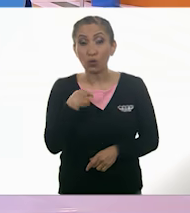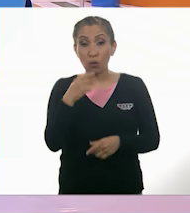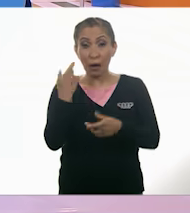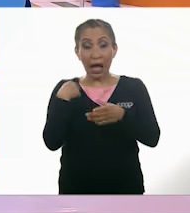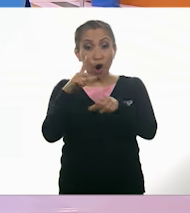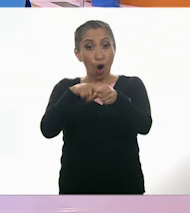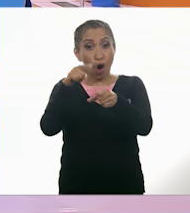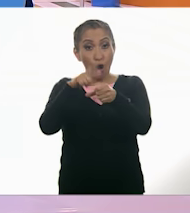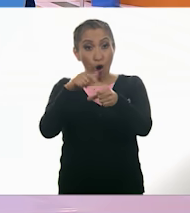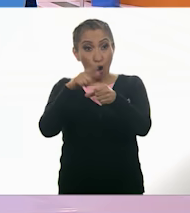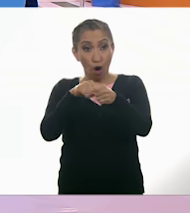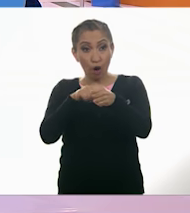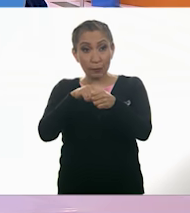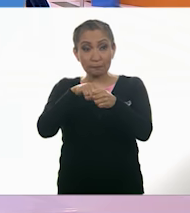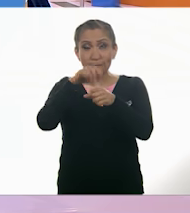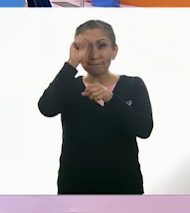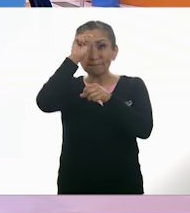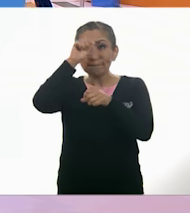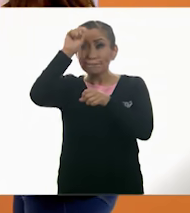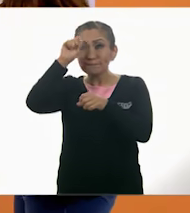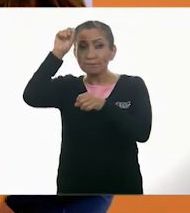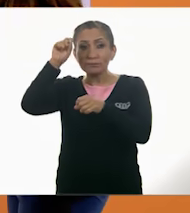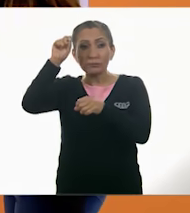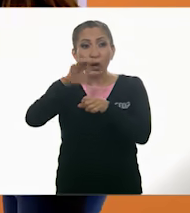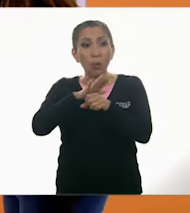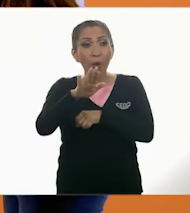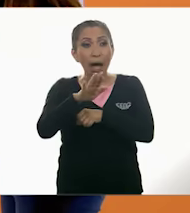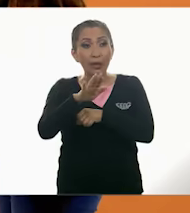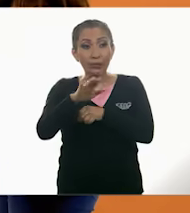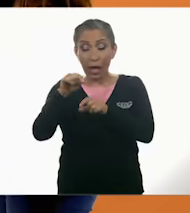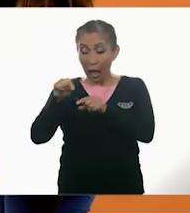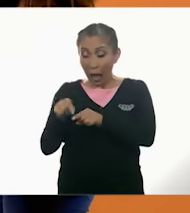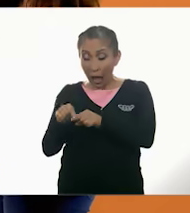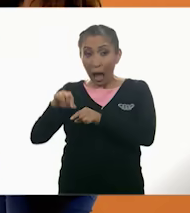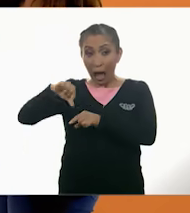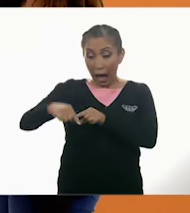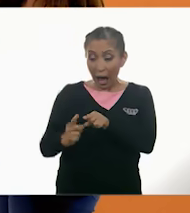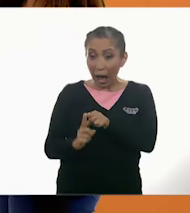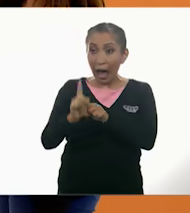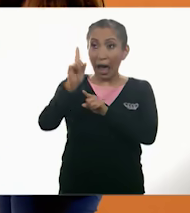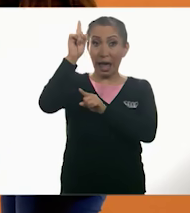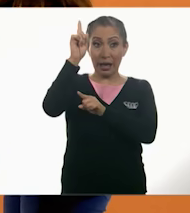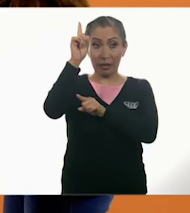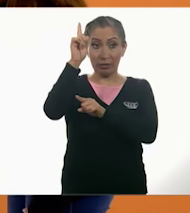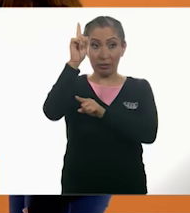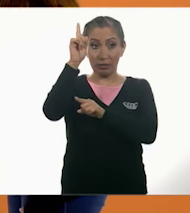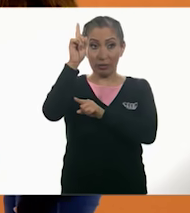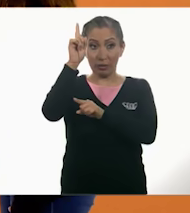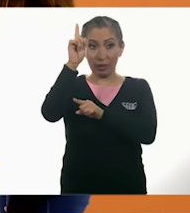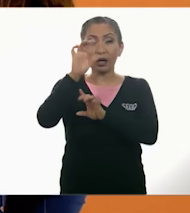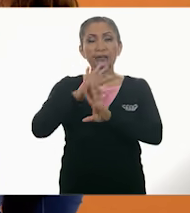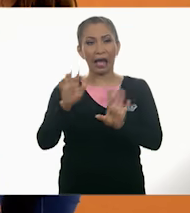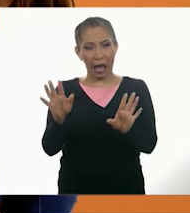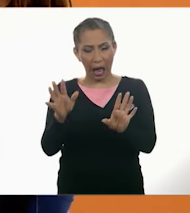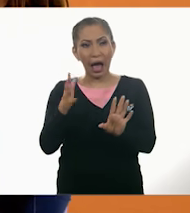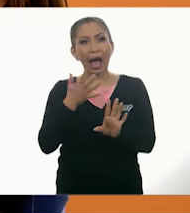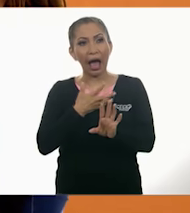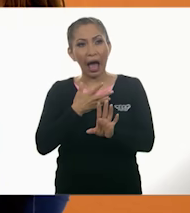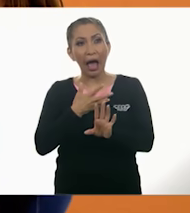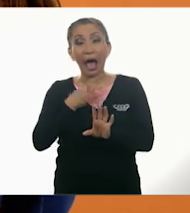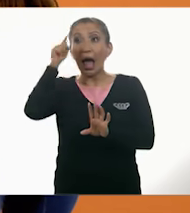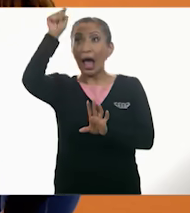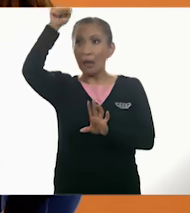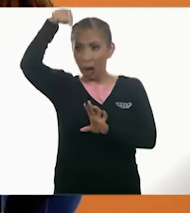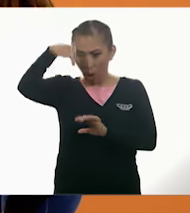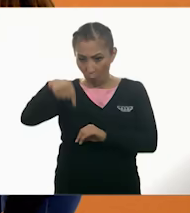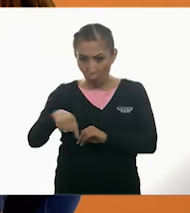pintar ahora de abajo hacia arriba, ¿sí? Ajá. Aquí ya tenemos de arriba